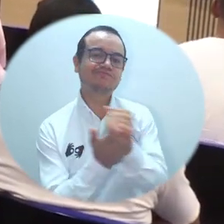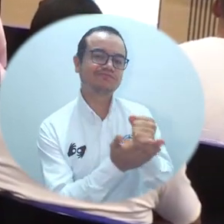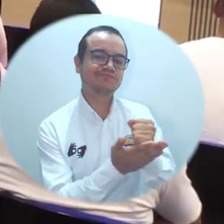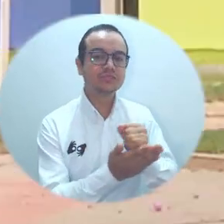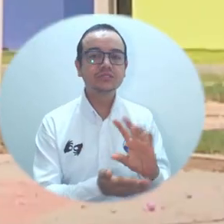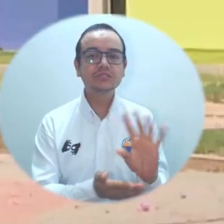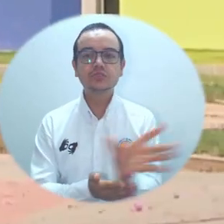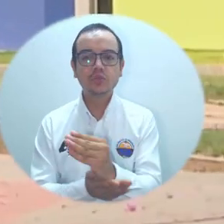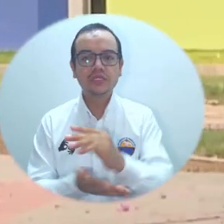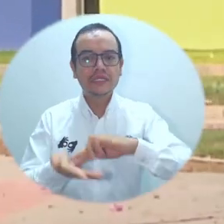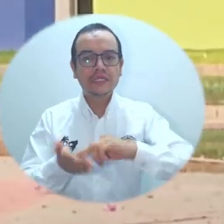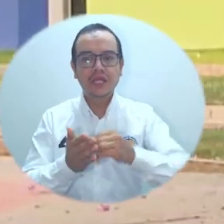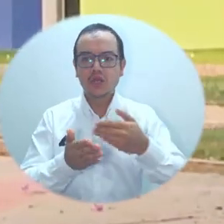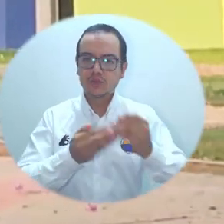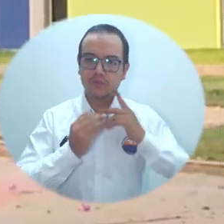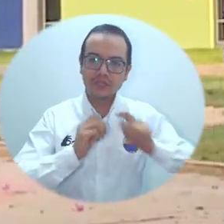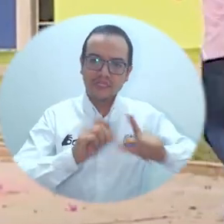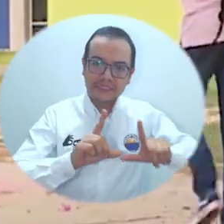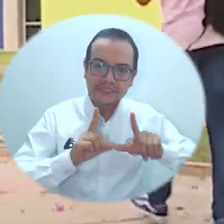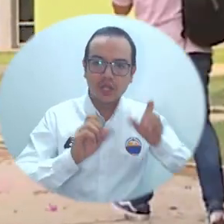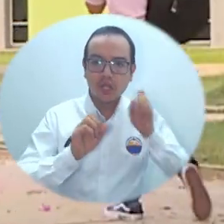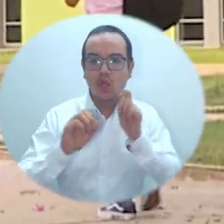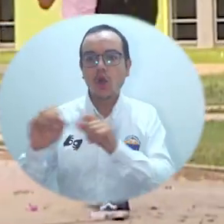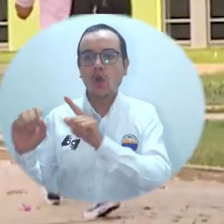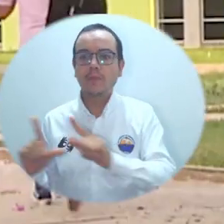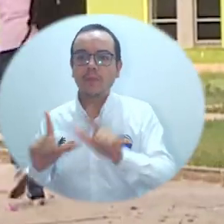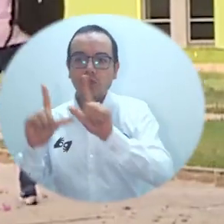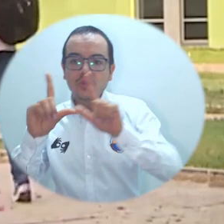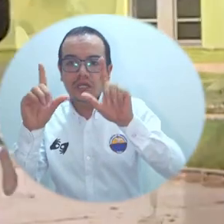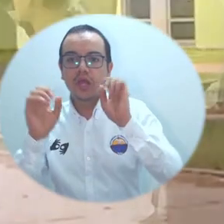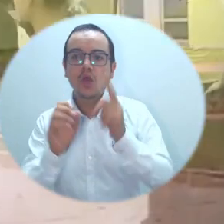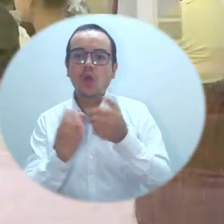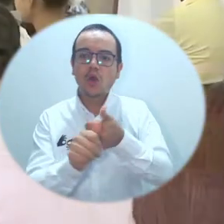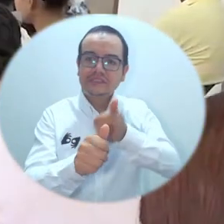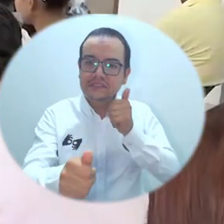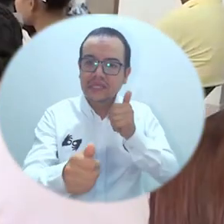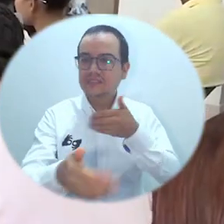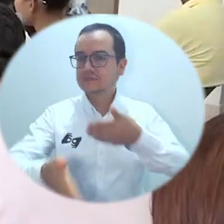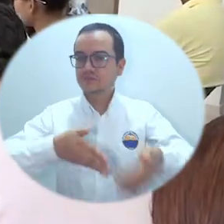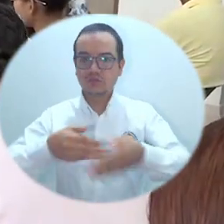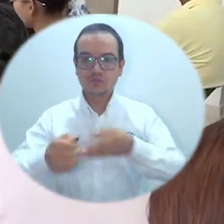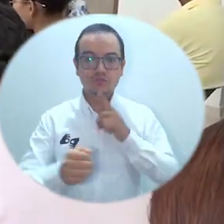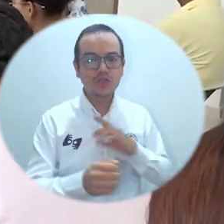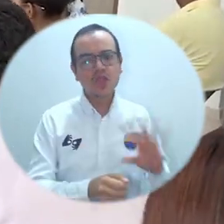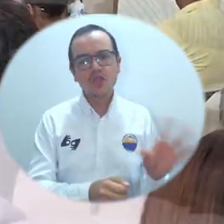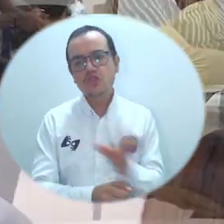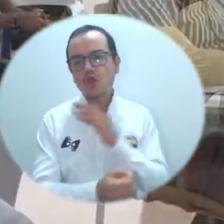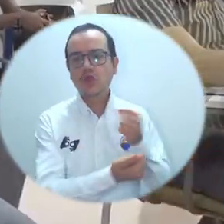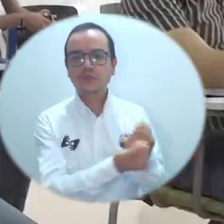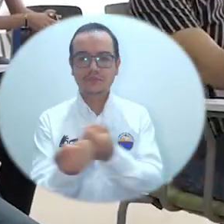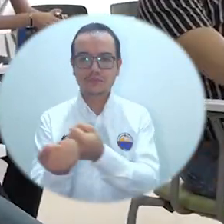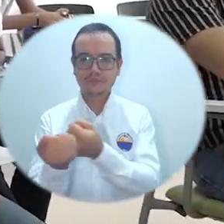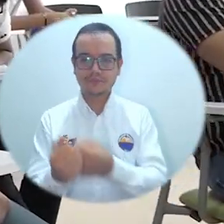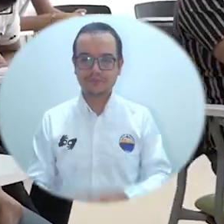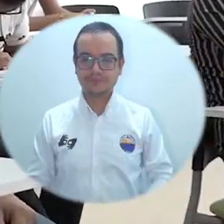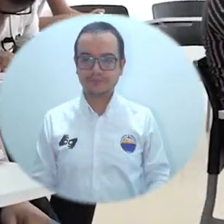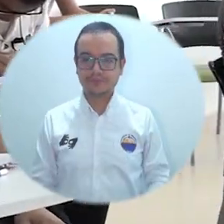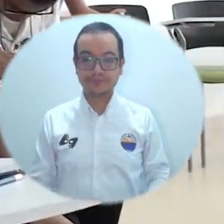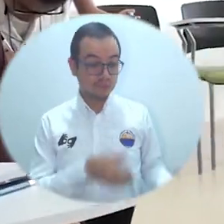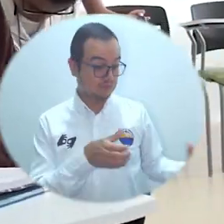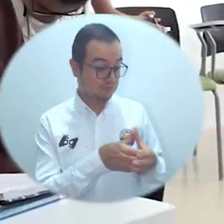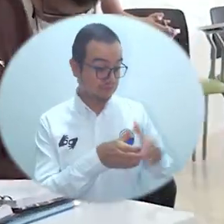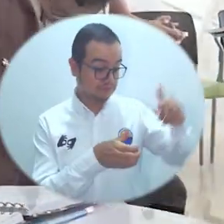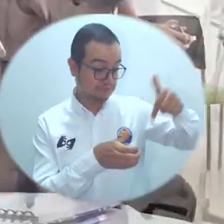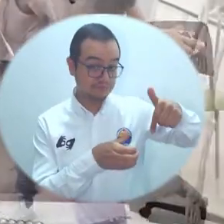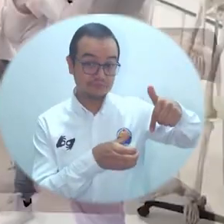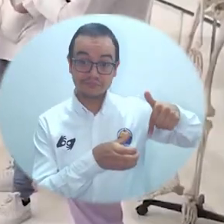decir, pregrado, posgrado y estudiantes de distancia. Los docentes, quienes de primera mano han vivido el proceso transformador